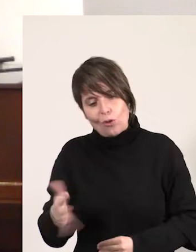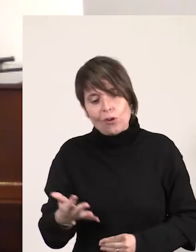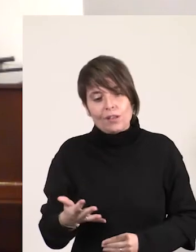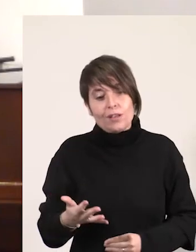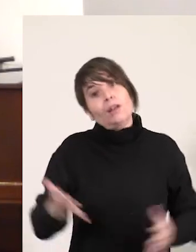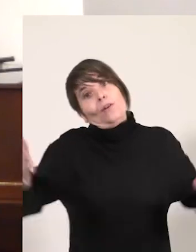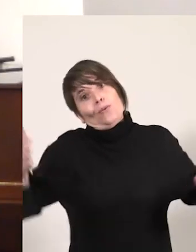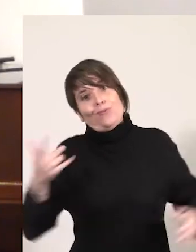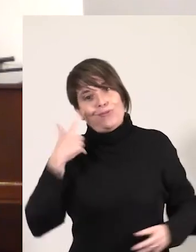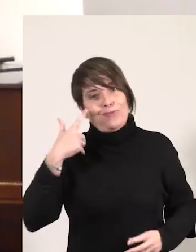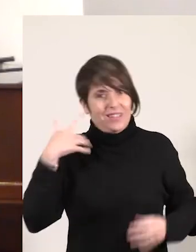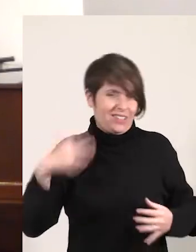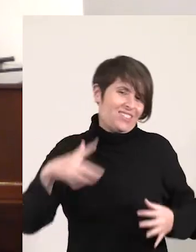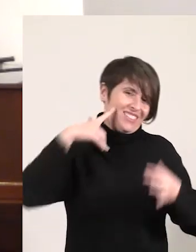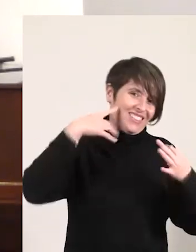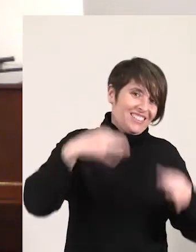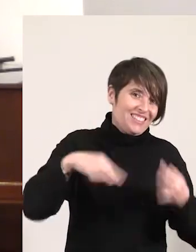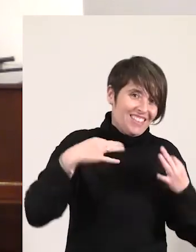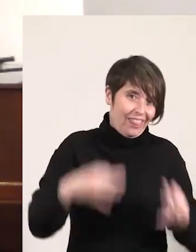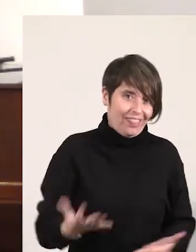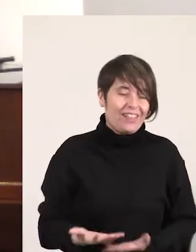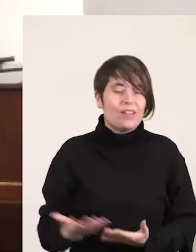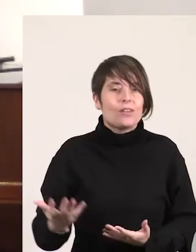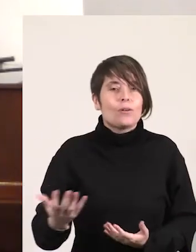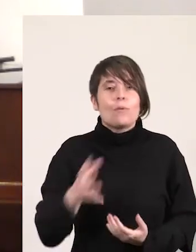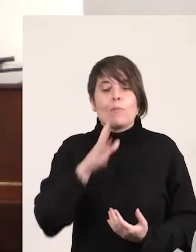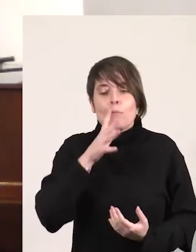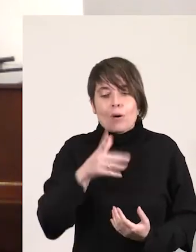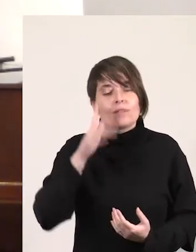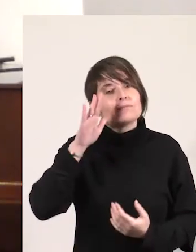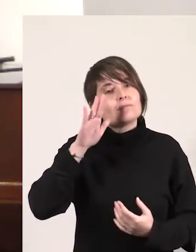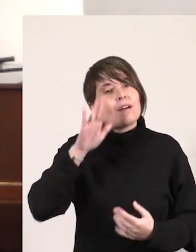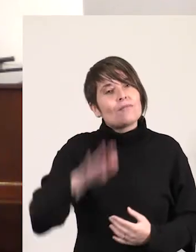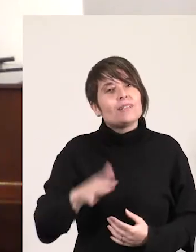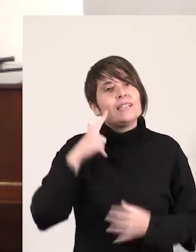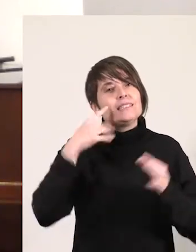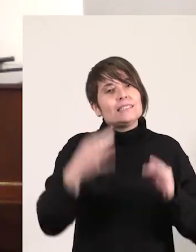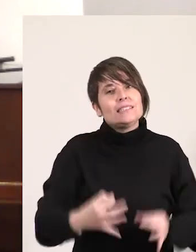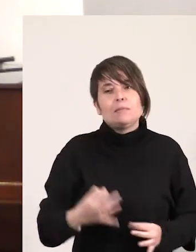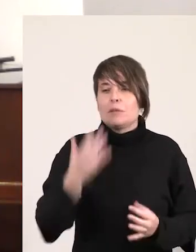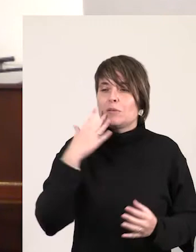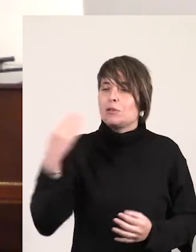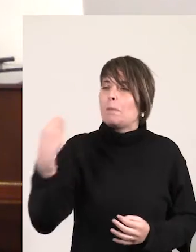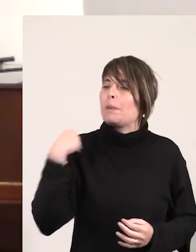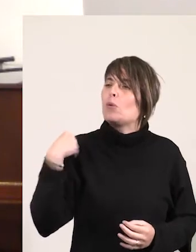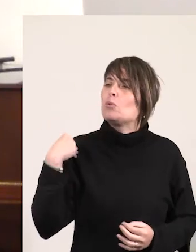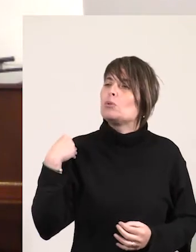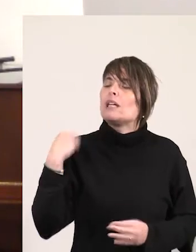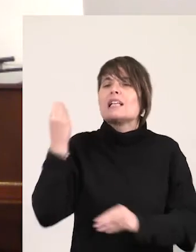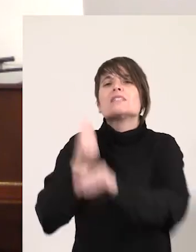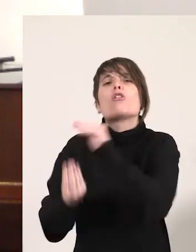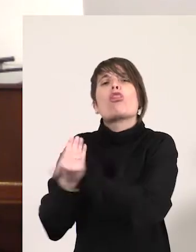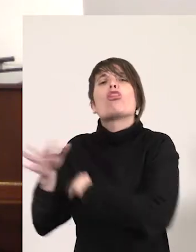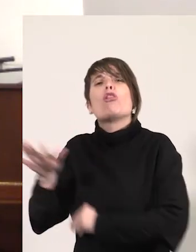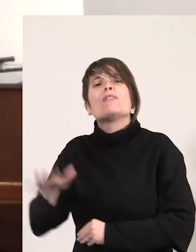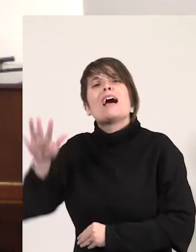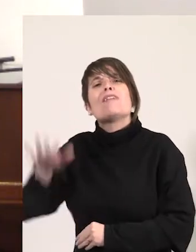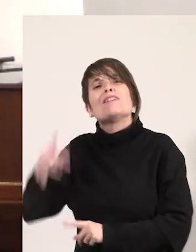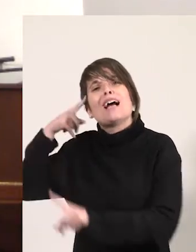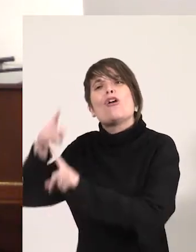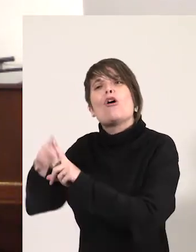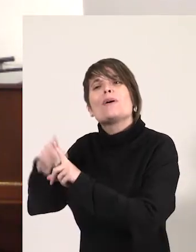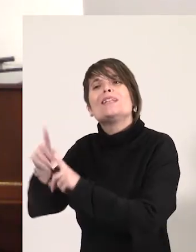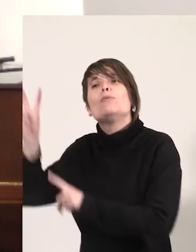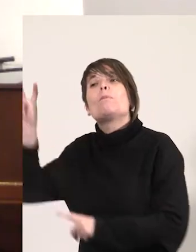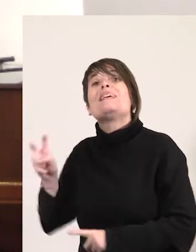llamo que de dónde soy, ¿no? Así como, fíjate qué cosa tan sencilla, ¿no? Porque al final, además, muchas veces cuando te preguntan